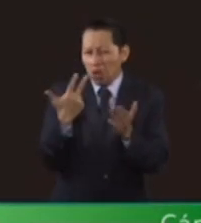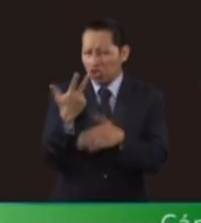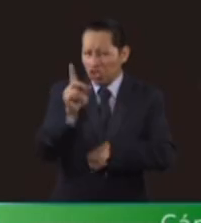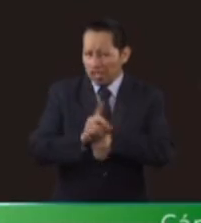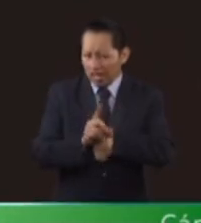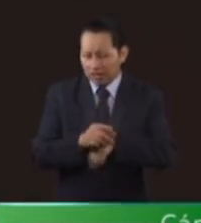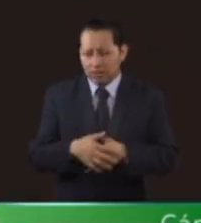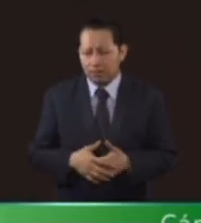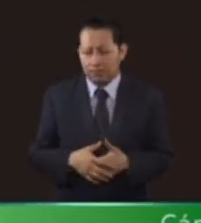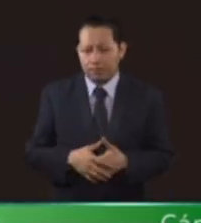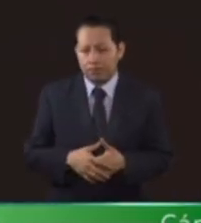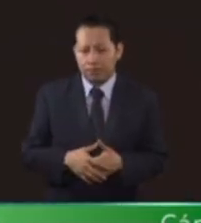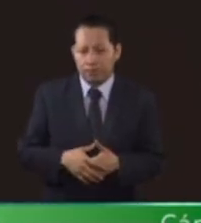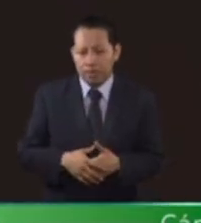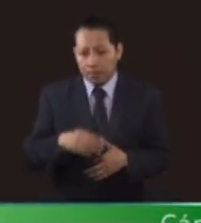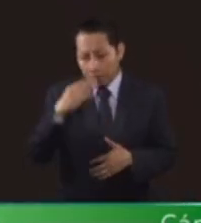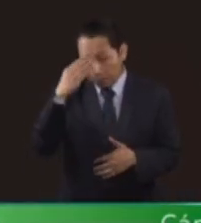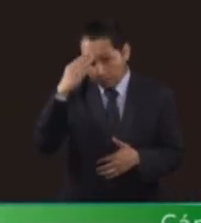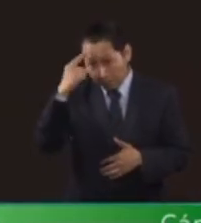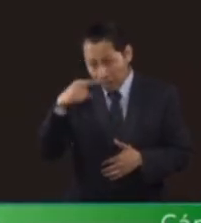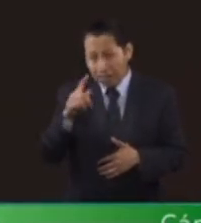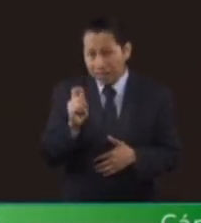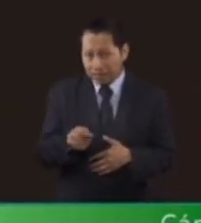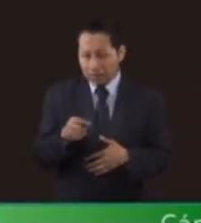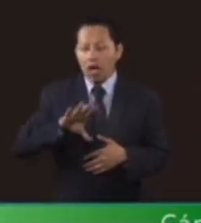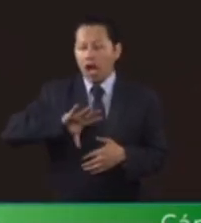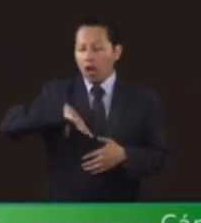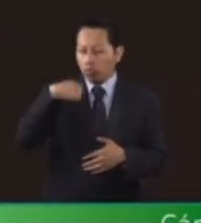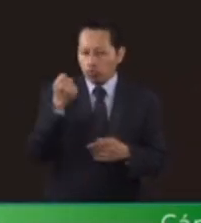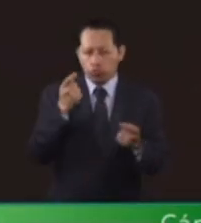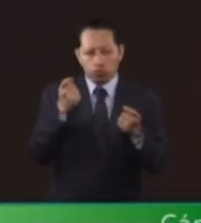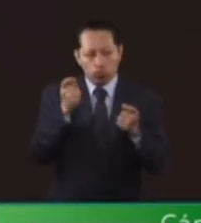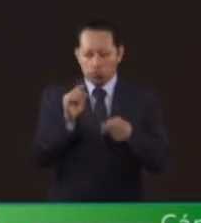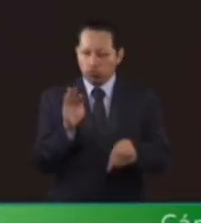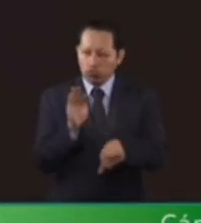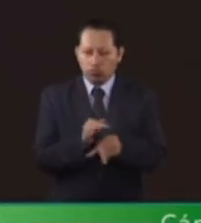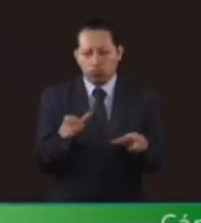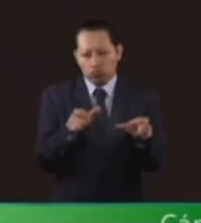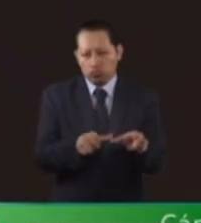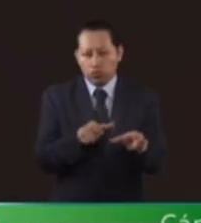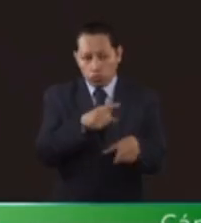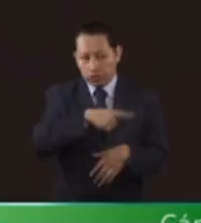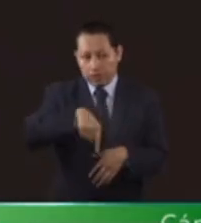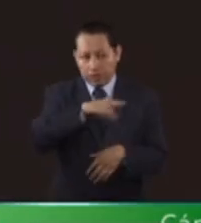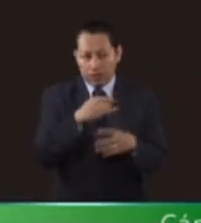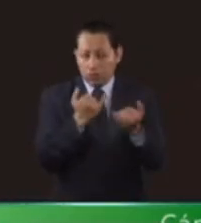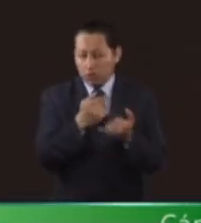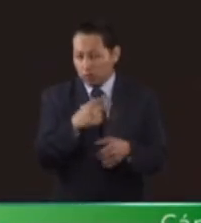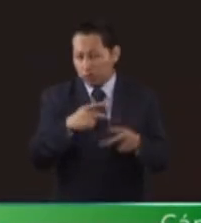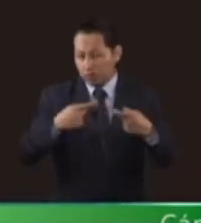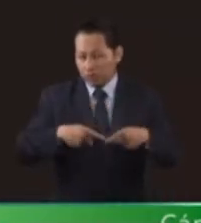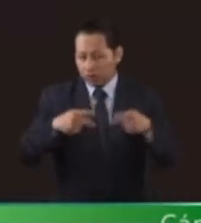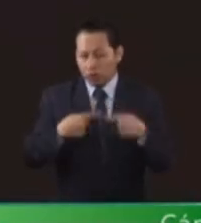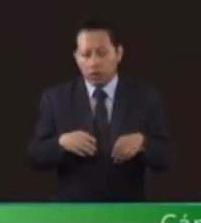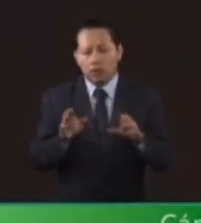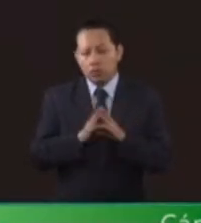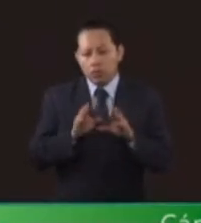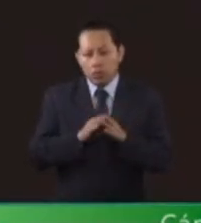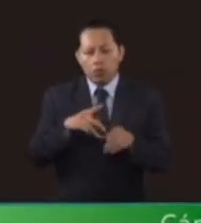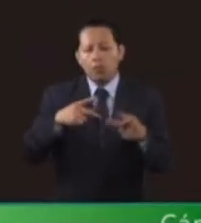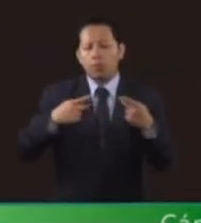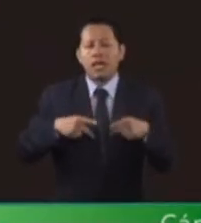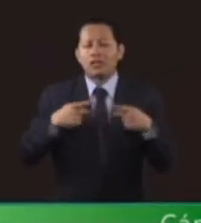días para blindar este y todo tipo de abusos de poder que cometen ustedes y sus personajes personajes que además